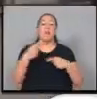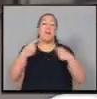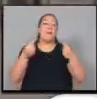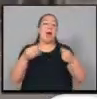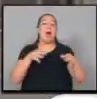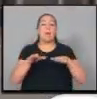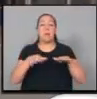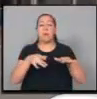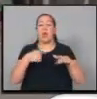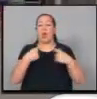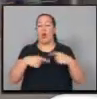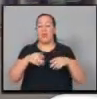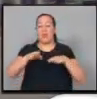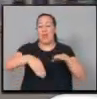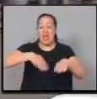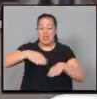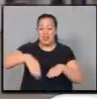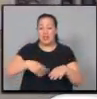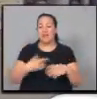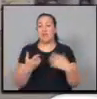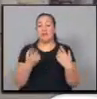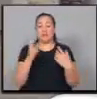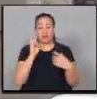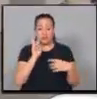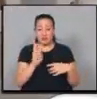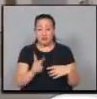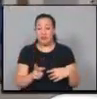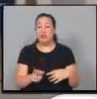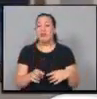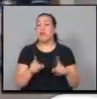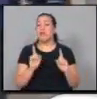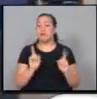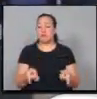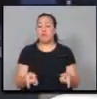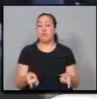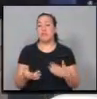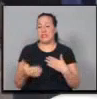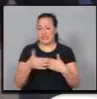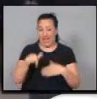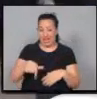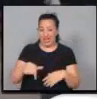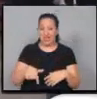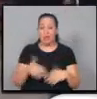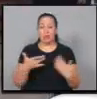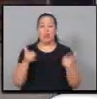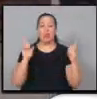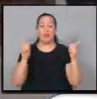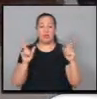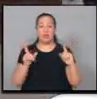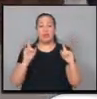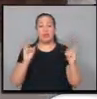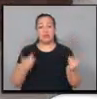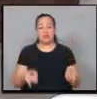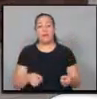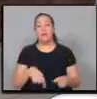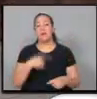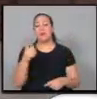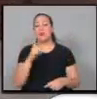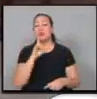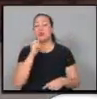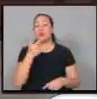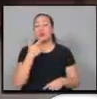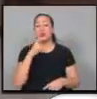eso allí, a unos metros de donde estamos ubicados, allí mismo se puede disfrutar. También en Las Toscas han